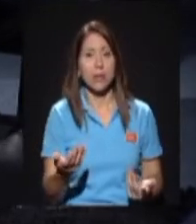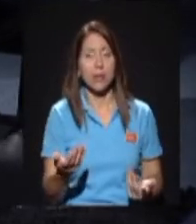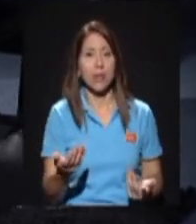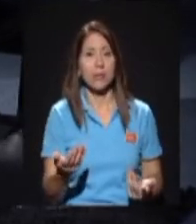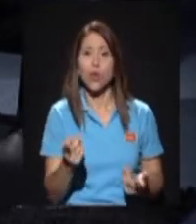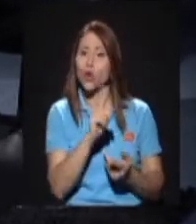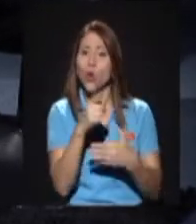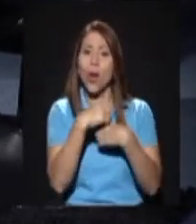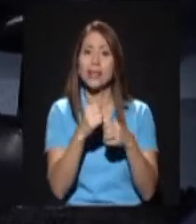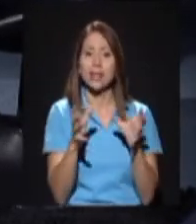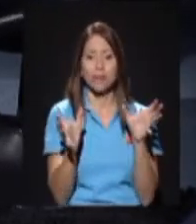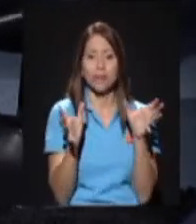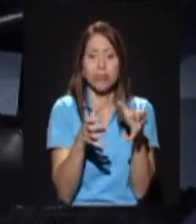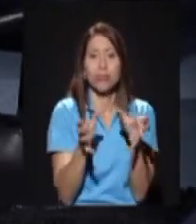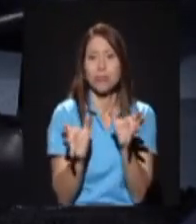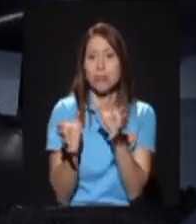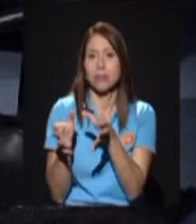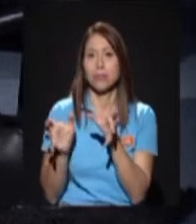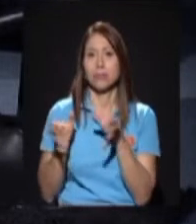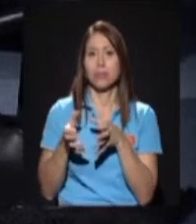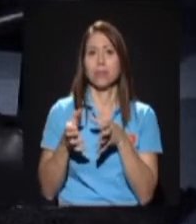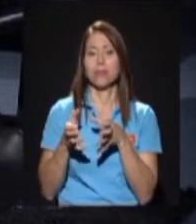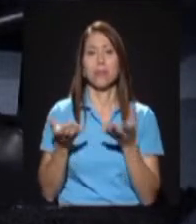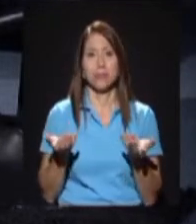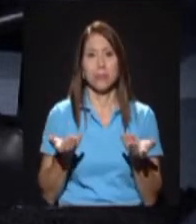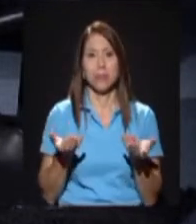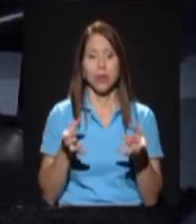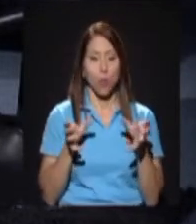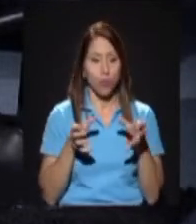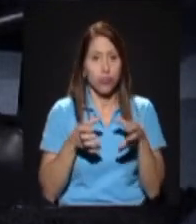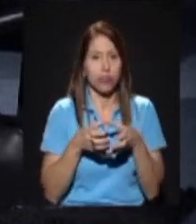no agrupa y el diálogo es muy